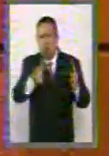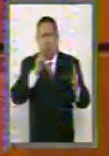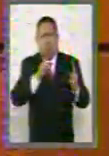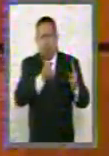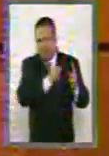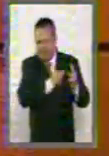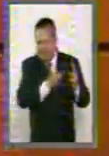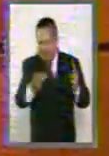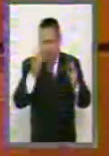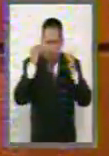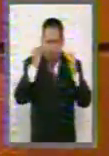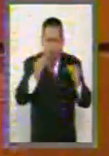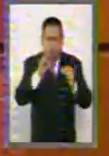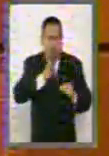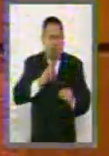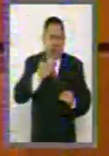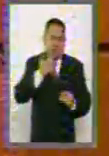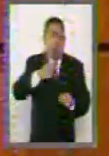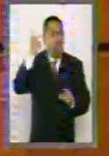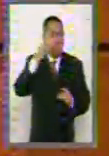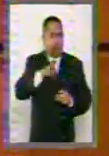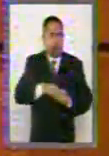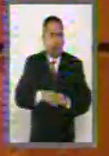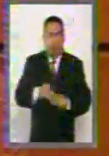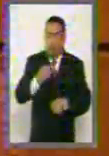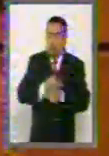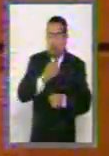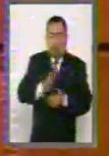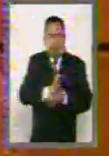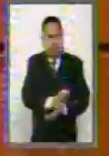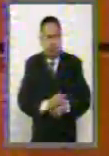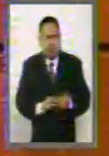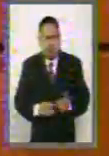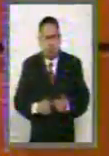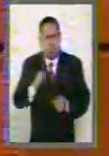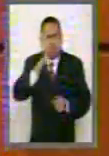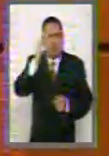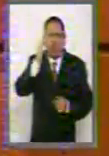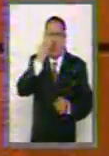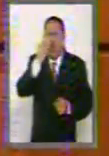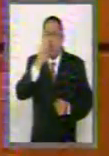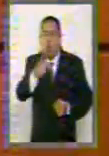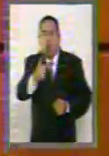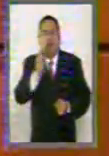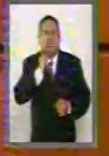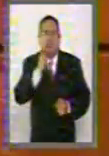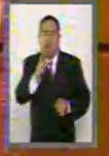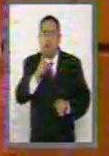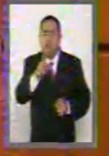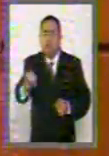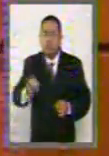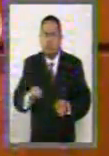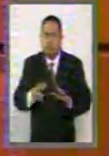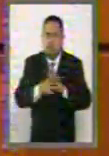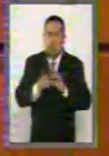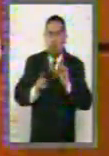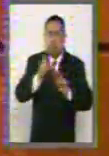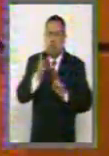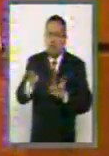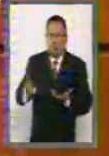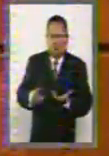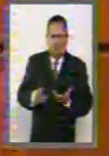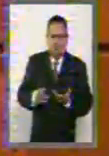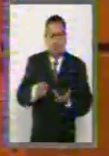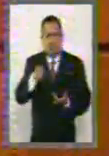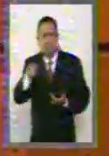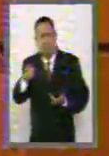presidente Peña Nieto. Se está hablando de discriminación. Quiero escuchar a una sola senadora del PRI que cuestione que en el